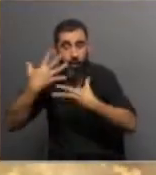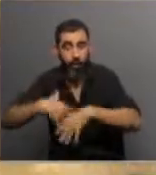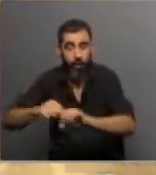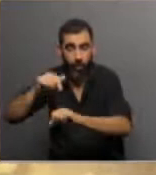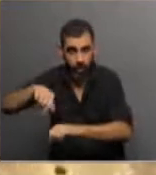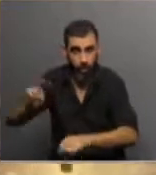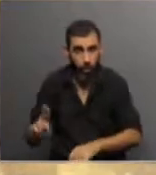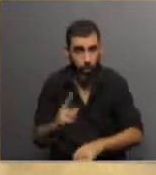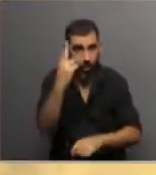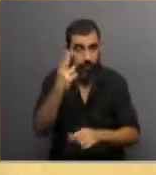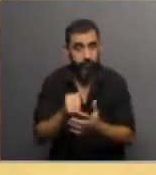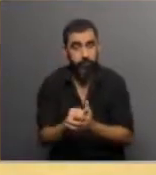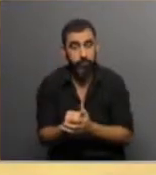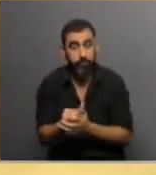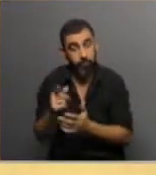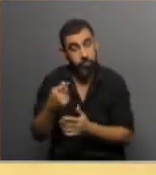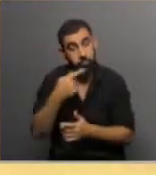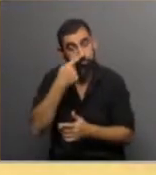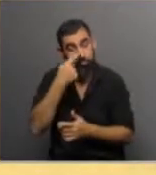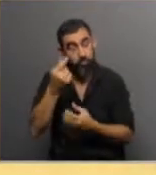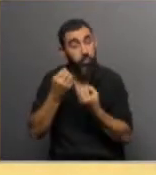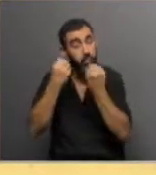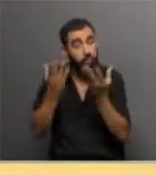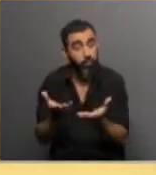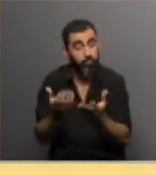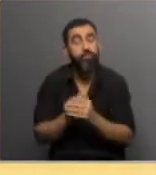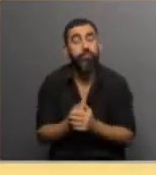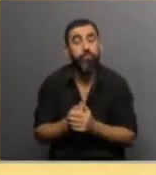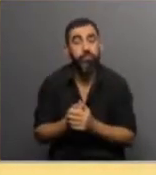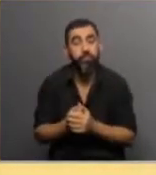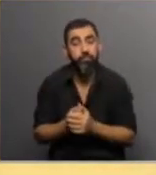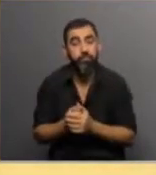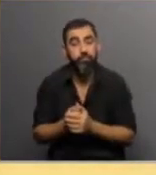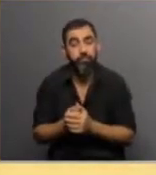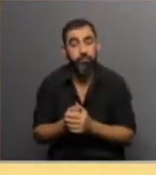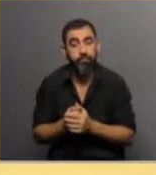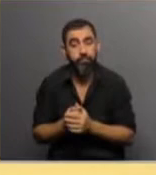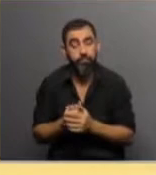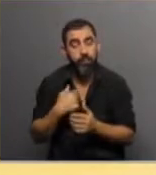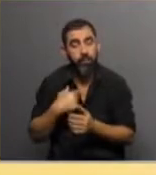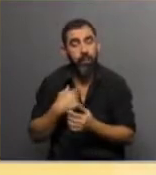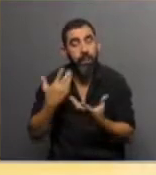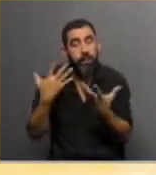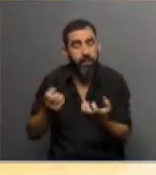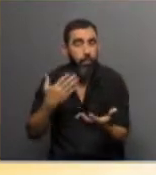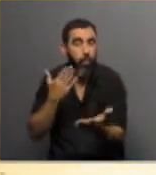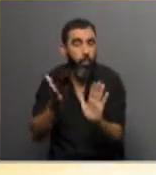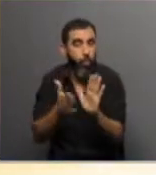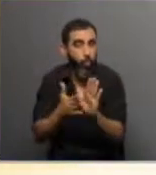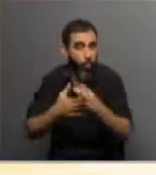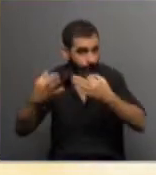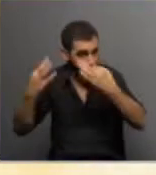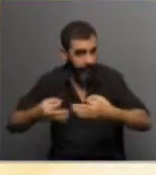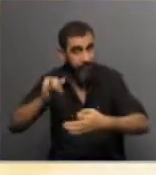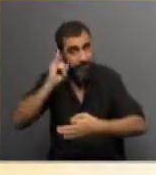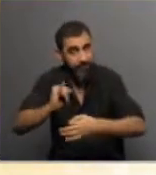país. Y eso resultó muy interesante, porque entonces la hipótesis que queremos probar, digamos, es si